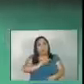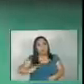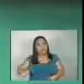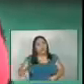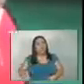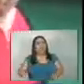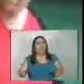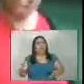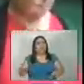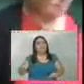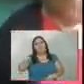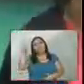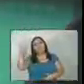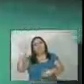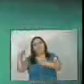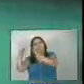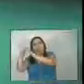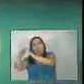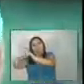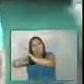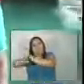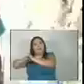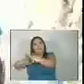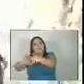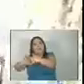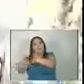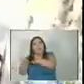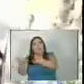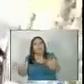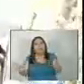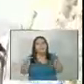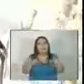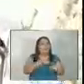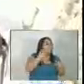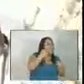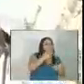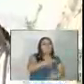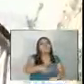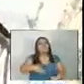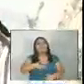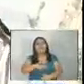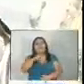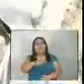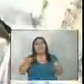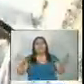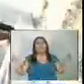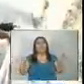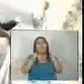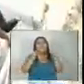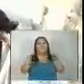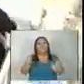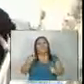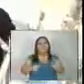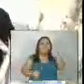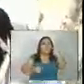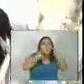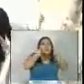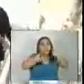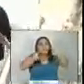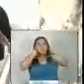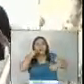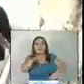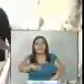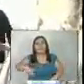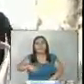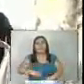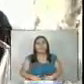que residen en Estados Unidos y quienes decidieron disfrutar de estas fiestas en el país, visitando este